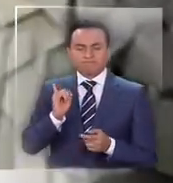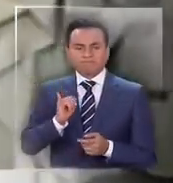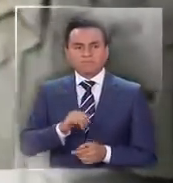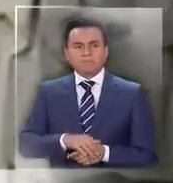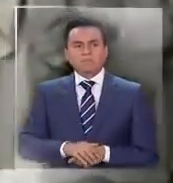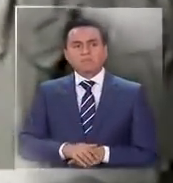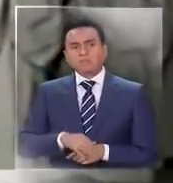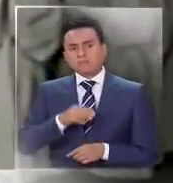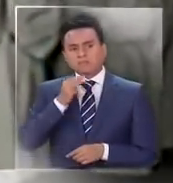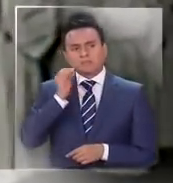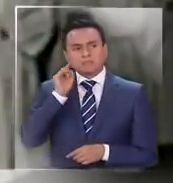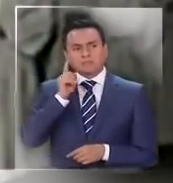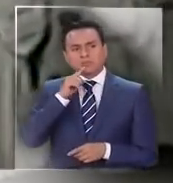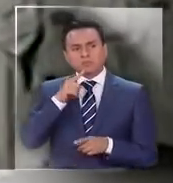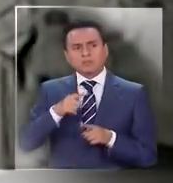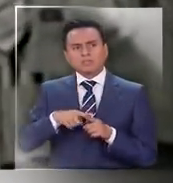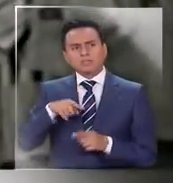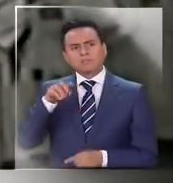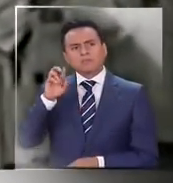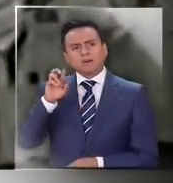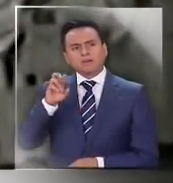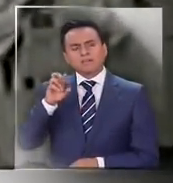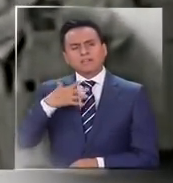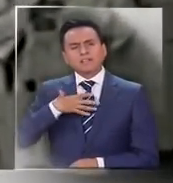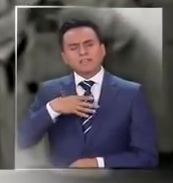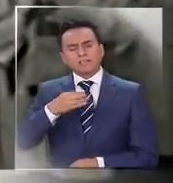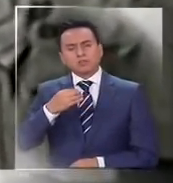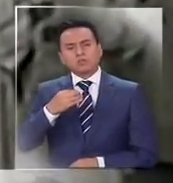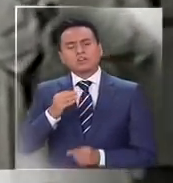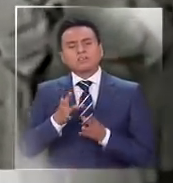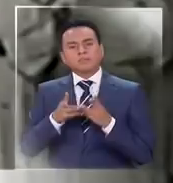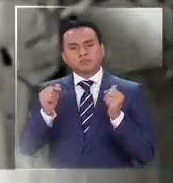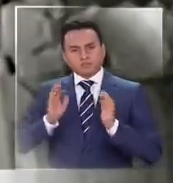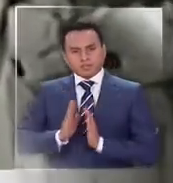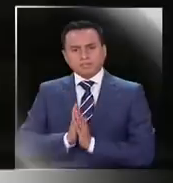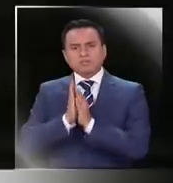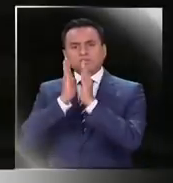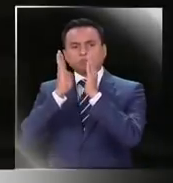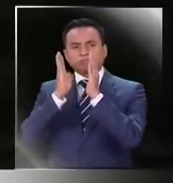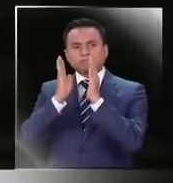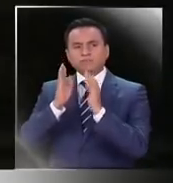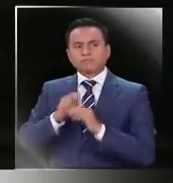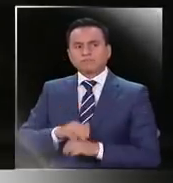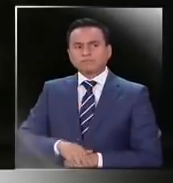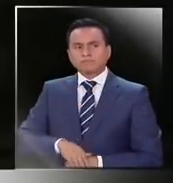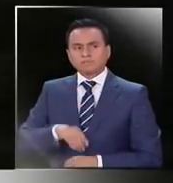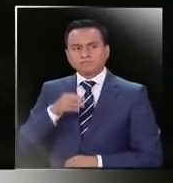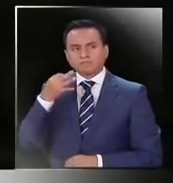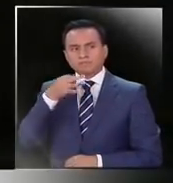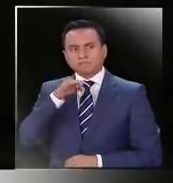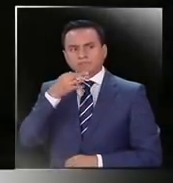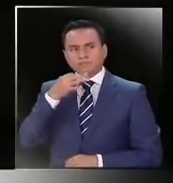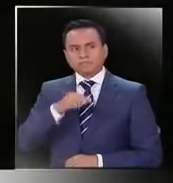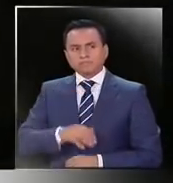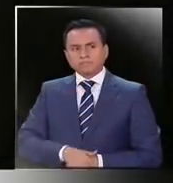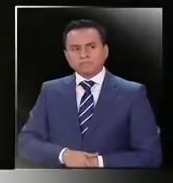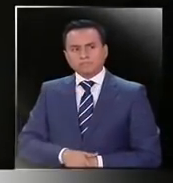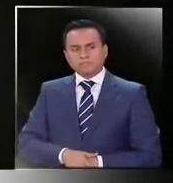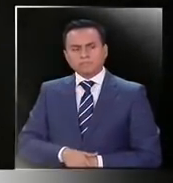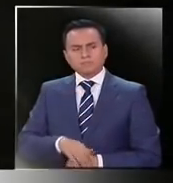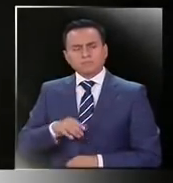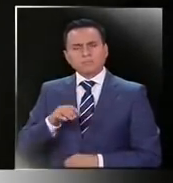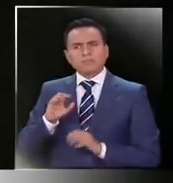En el nombre del Padre, y del Hijo, y del Espíritu Santo. Amén. La gracia de